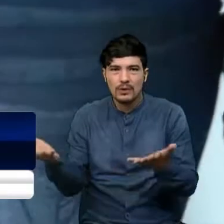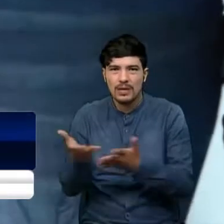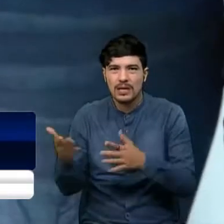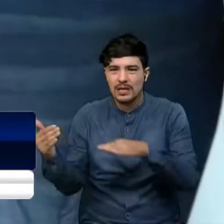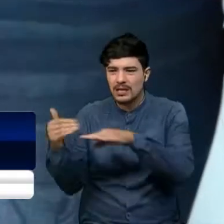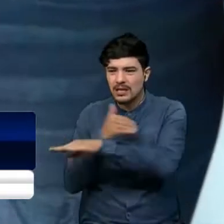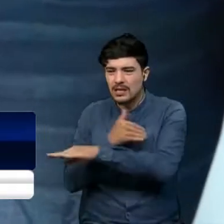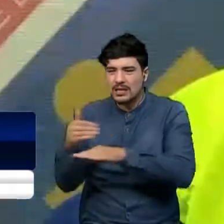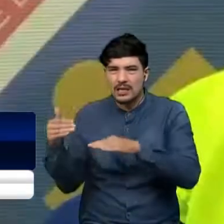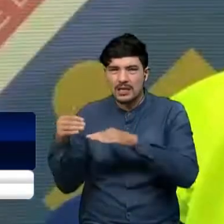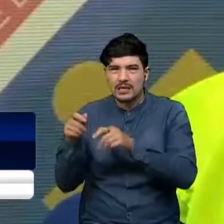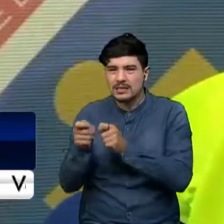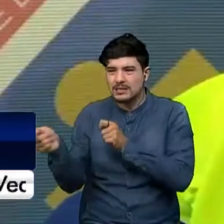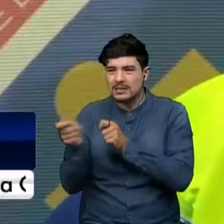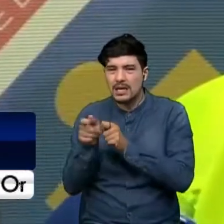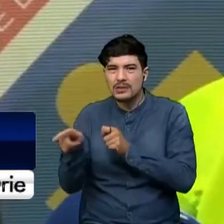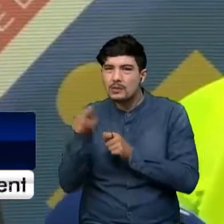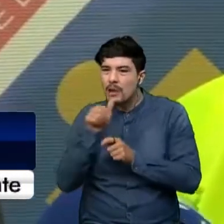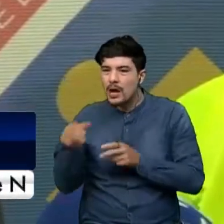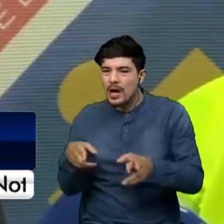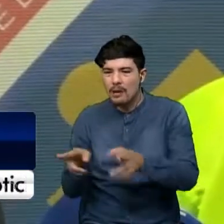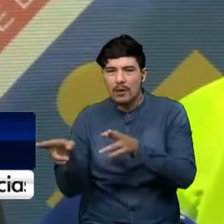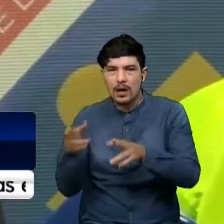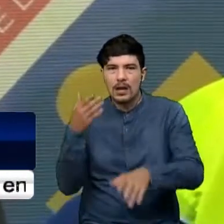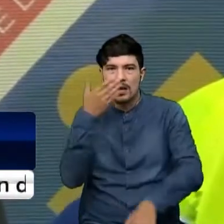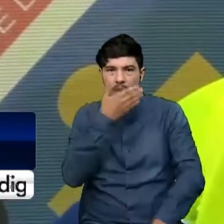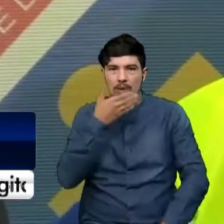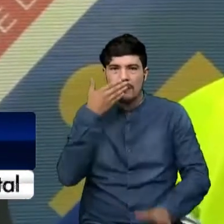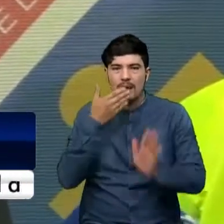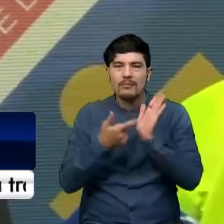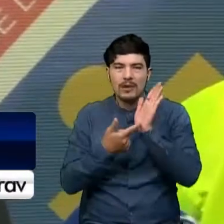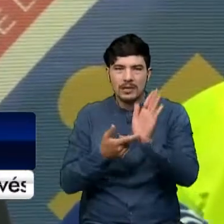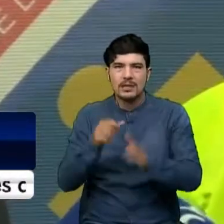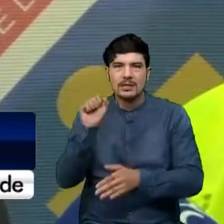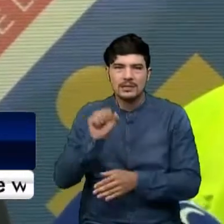camino, cerca a un río. Y la prueba demostró que